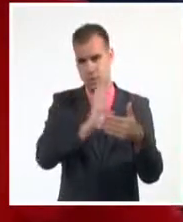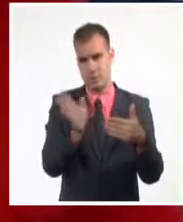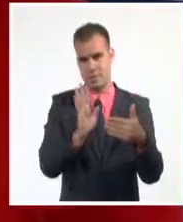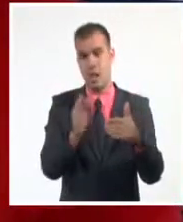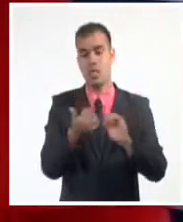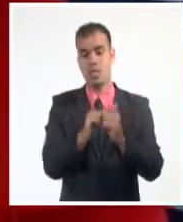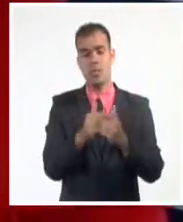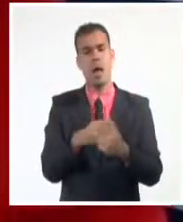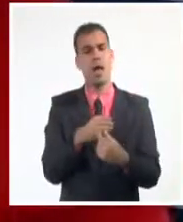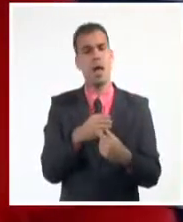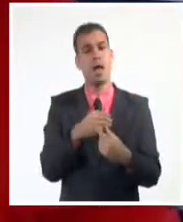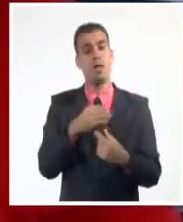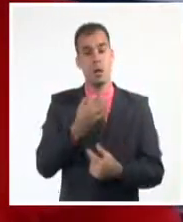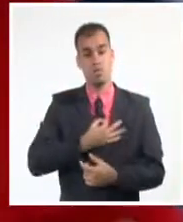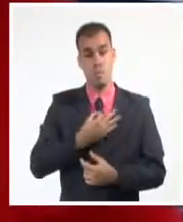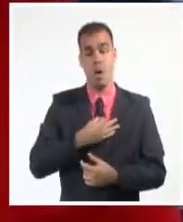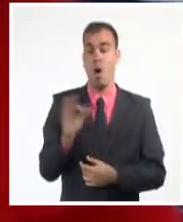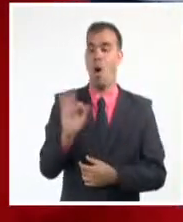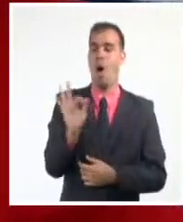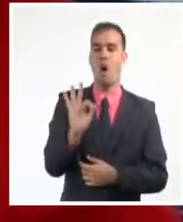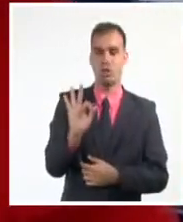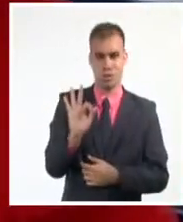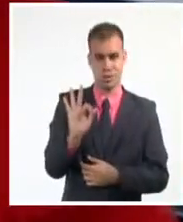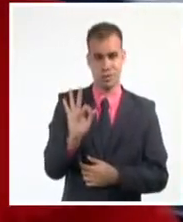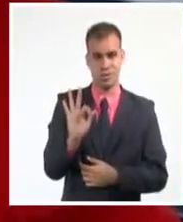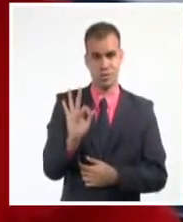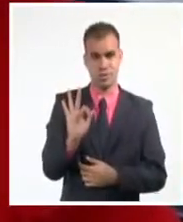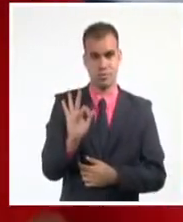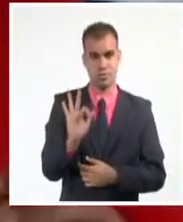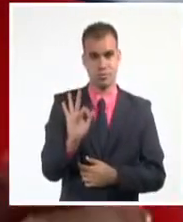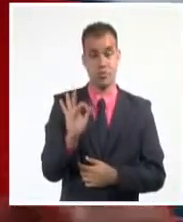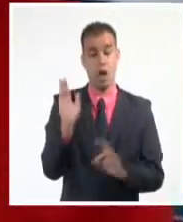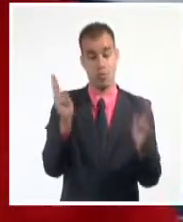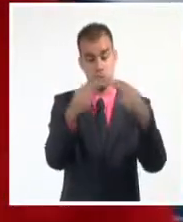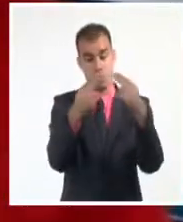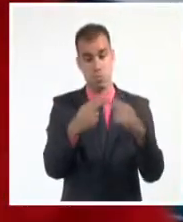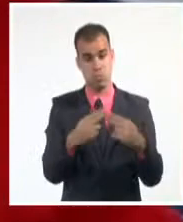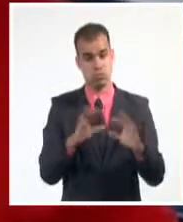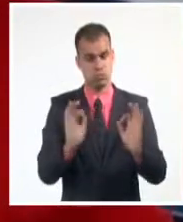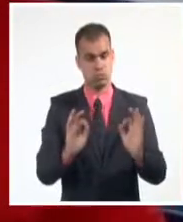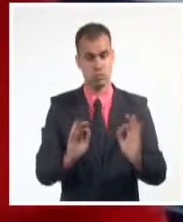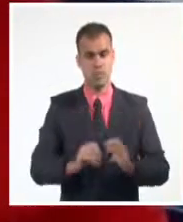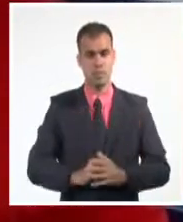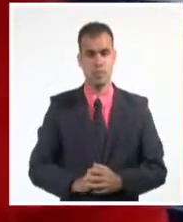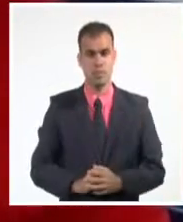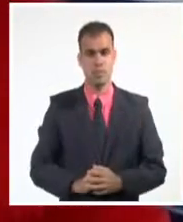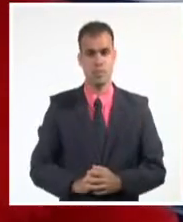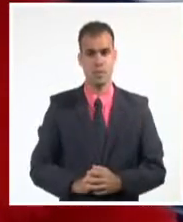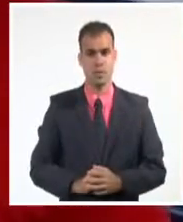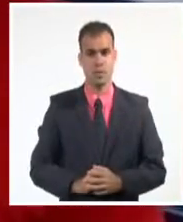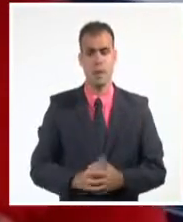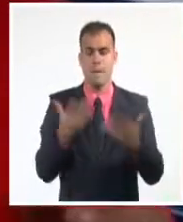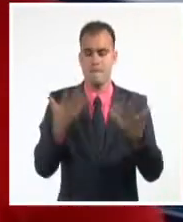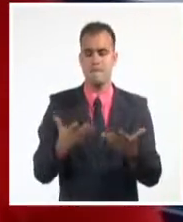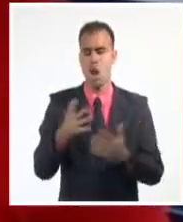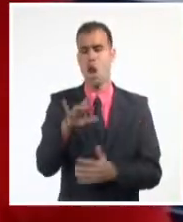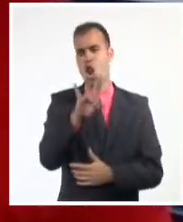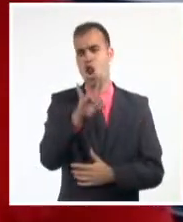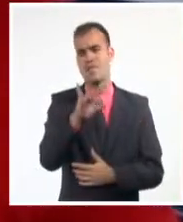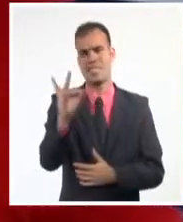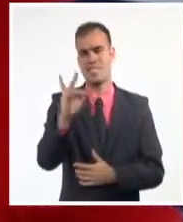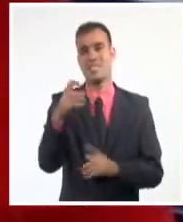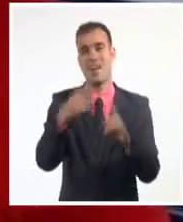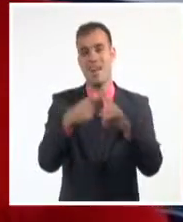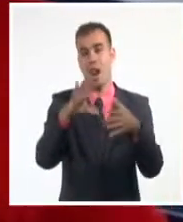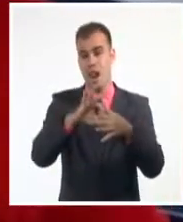nuestro país ocho títulos en lo que va del evento. En cuanto a la división de los 97 kilogramos, Arturo